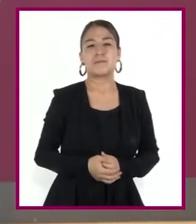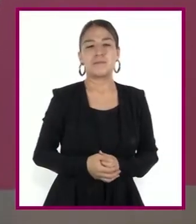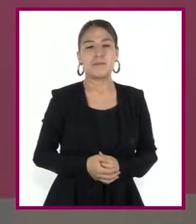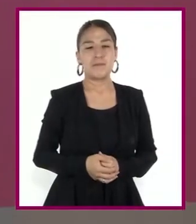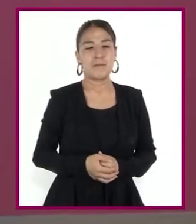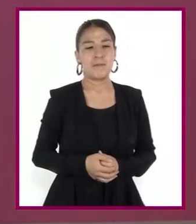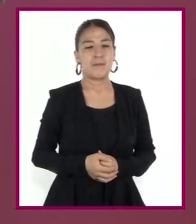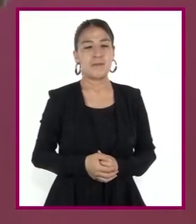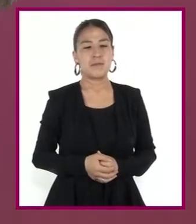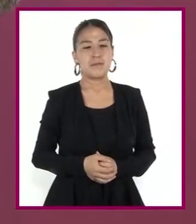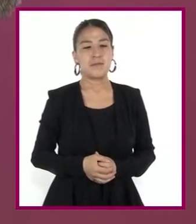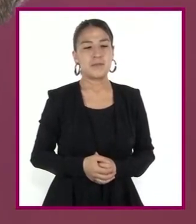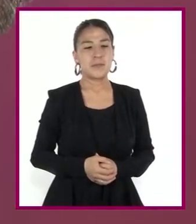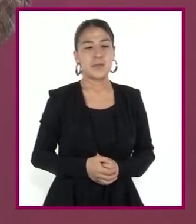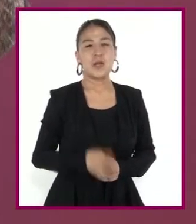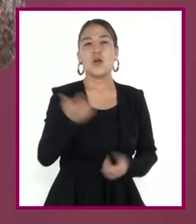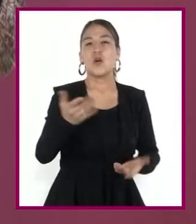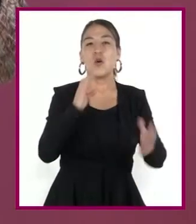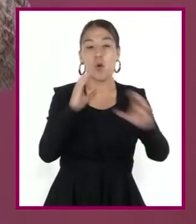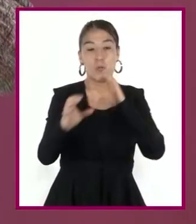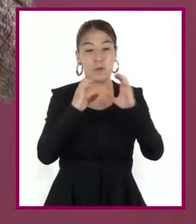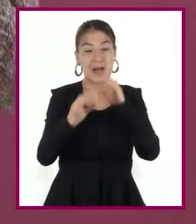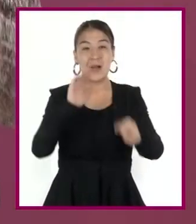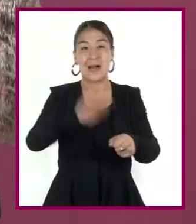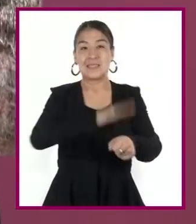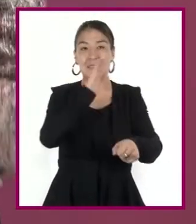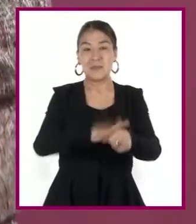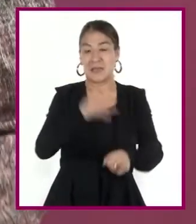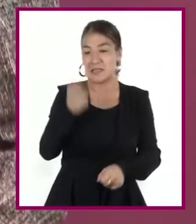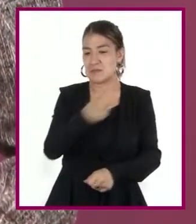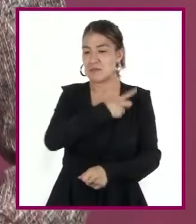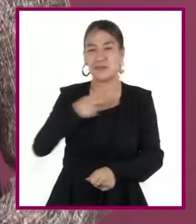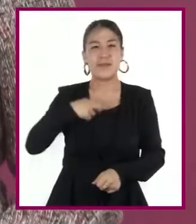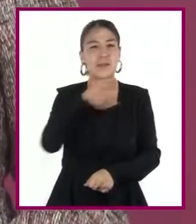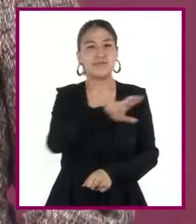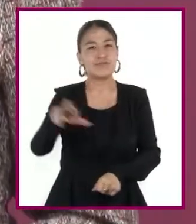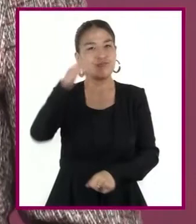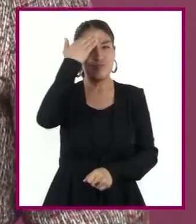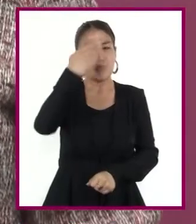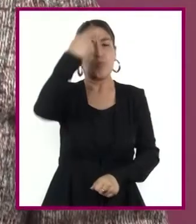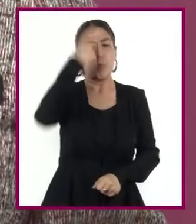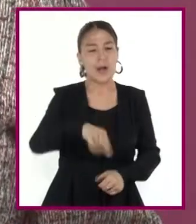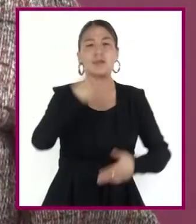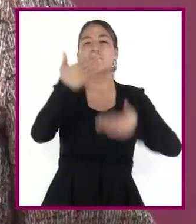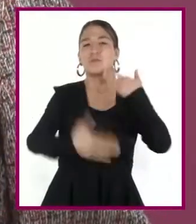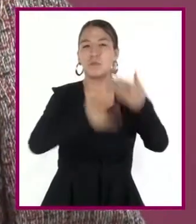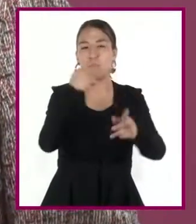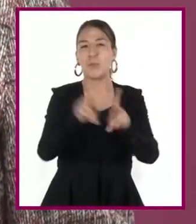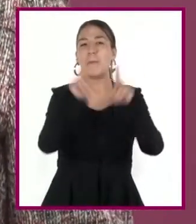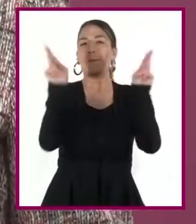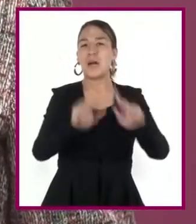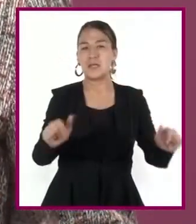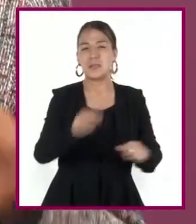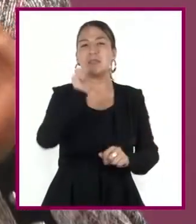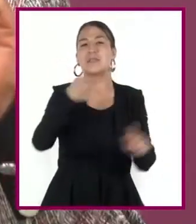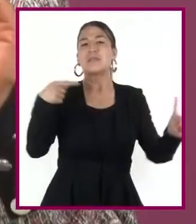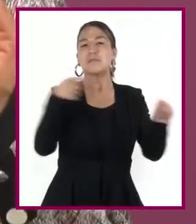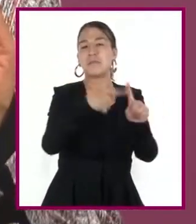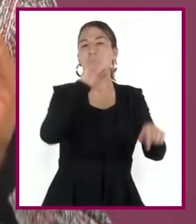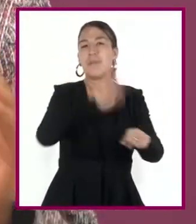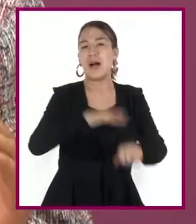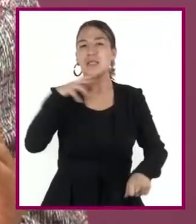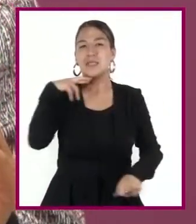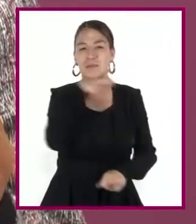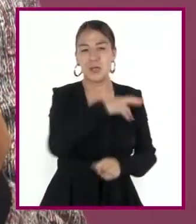la comunicación asertiva como una estrategia para fomentar la convivencia pacífica en el entorno inmediato, en